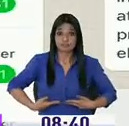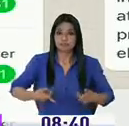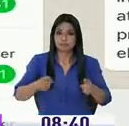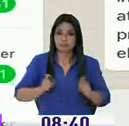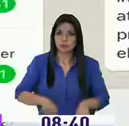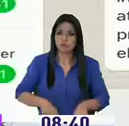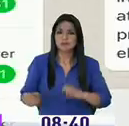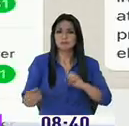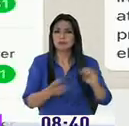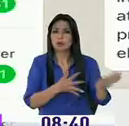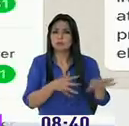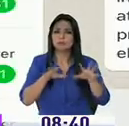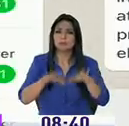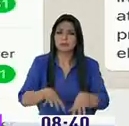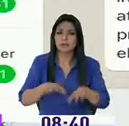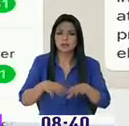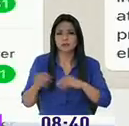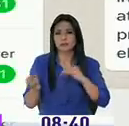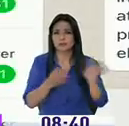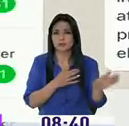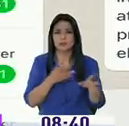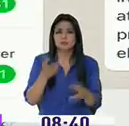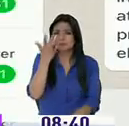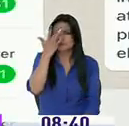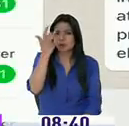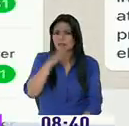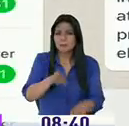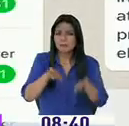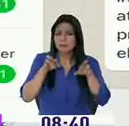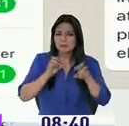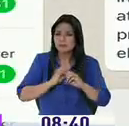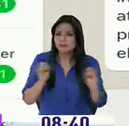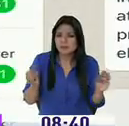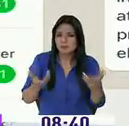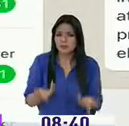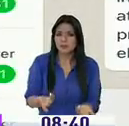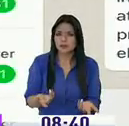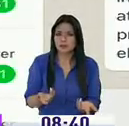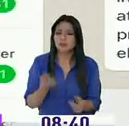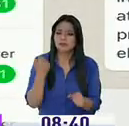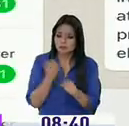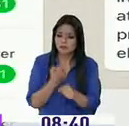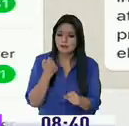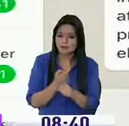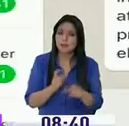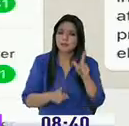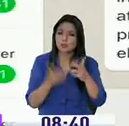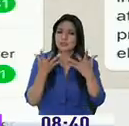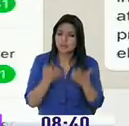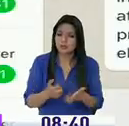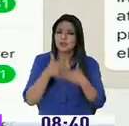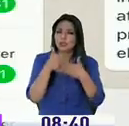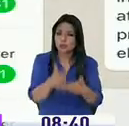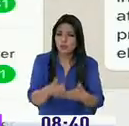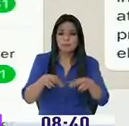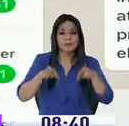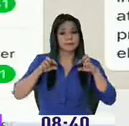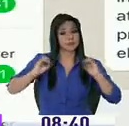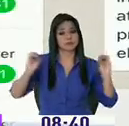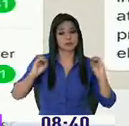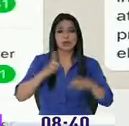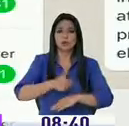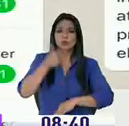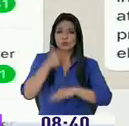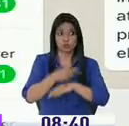mucho abandono y maltrato de animalitos. No entiendo por qué impiden y obstaculizan el trabajo de la gente que quiere ayudar cuando las autoridades